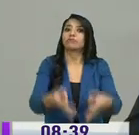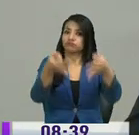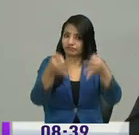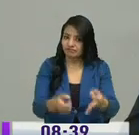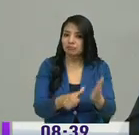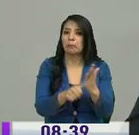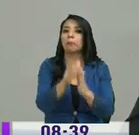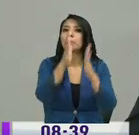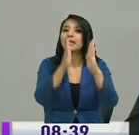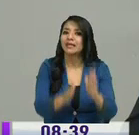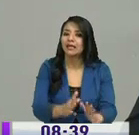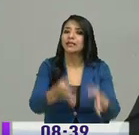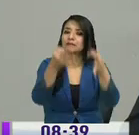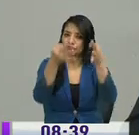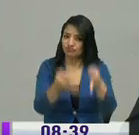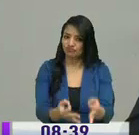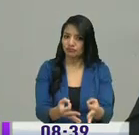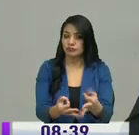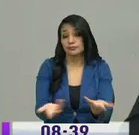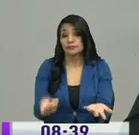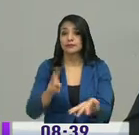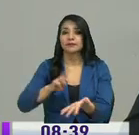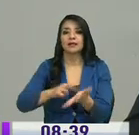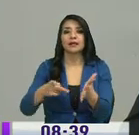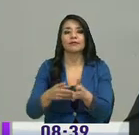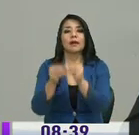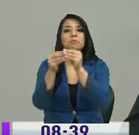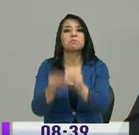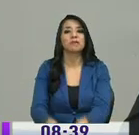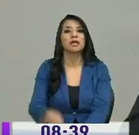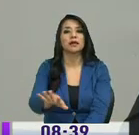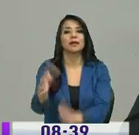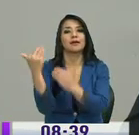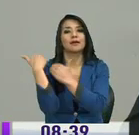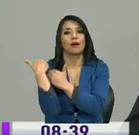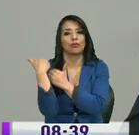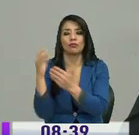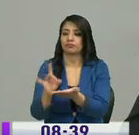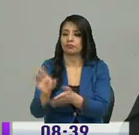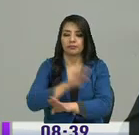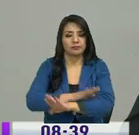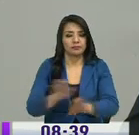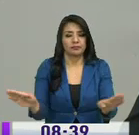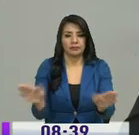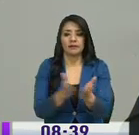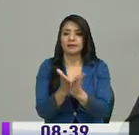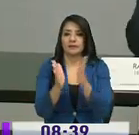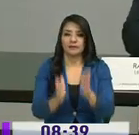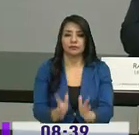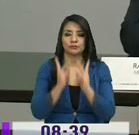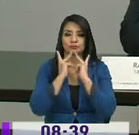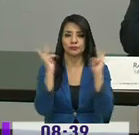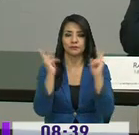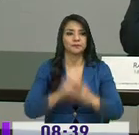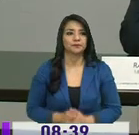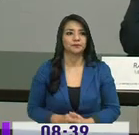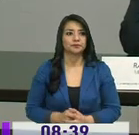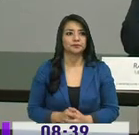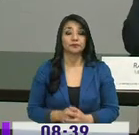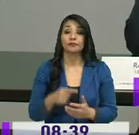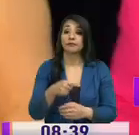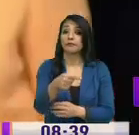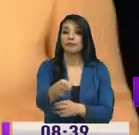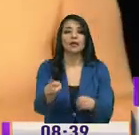como titular del cargo de ministra de Estado conlleva implícitamente una pérdida de la carrera de servicio público. De igual manera, calificó